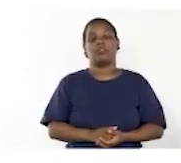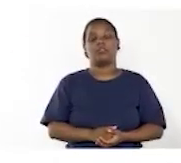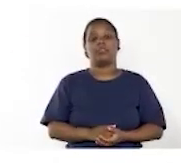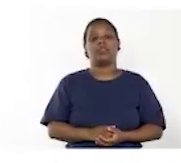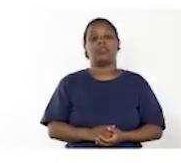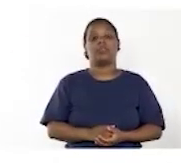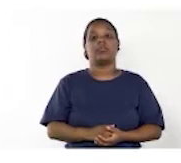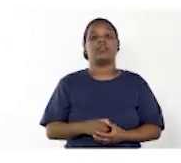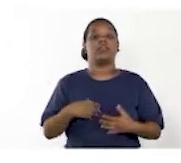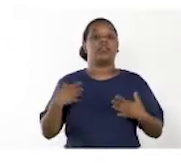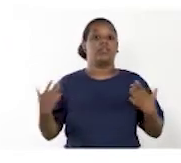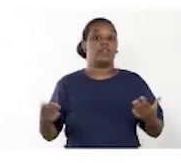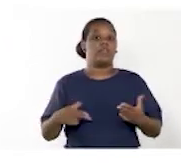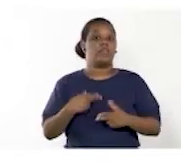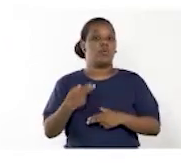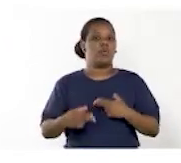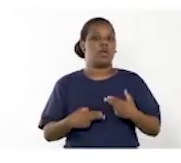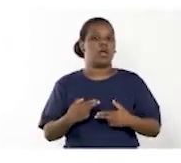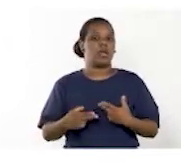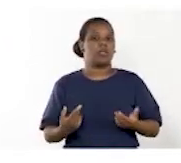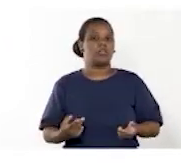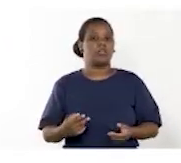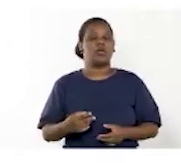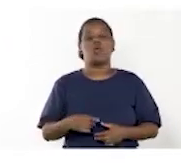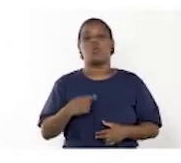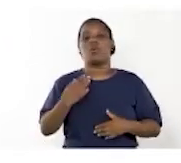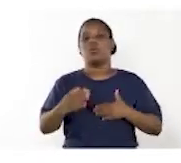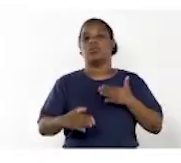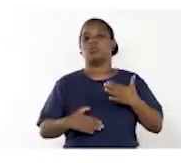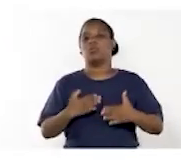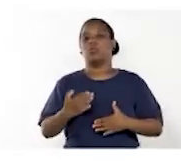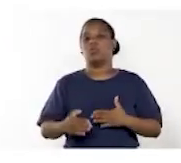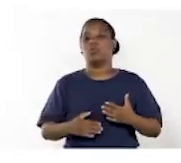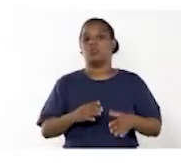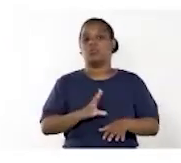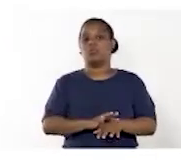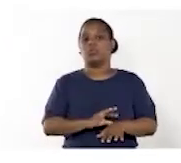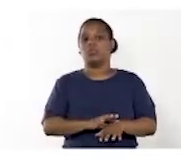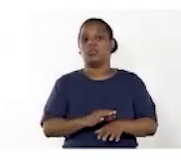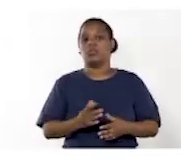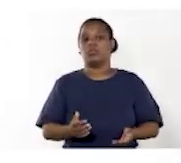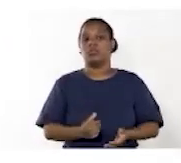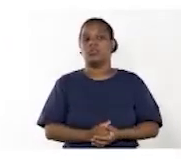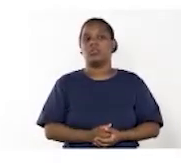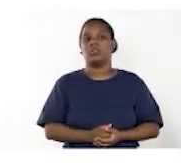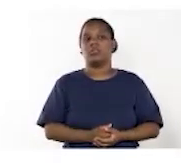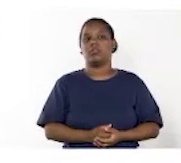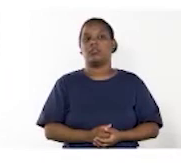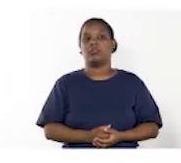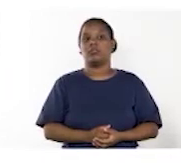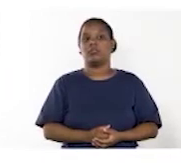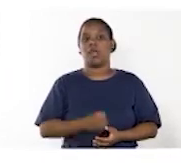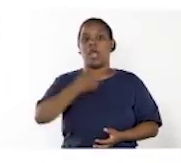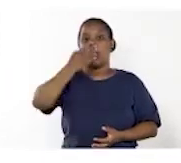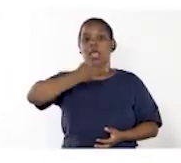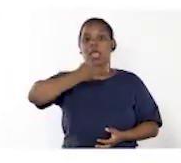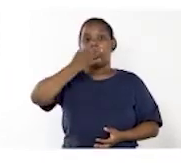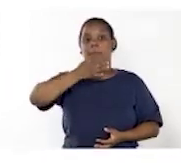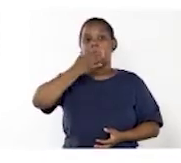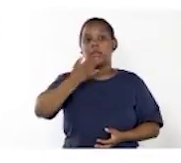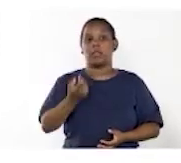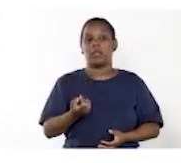y entonces, ¿qué vamos a hacer con estos procesos dañinos? Aquí lo dice: explicar